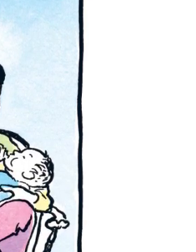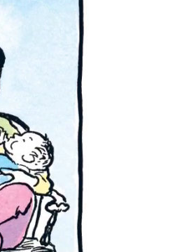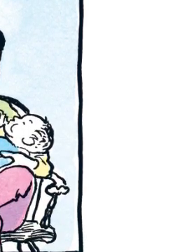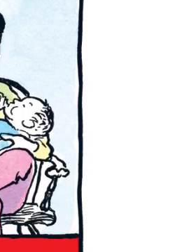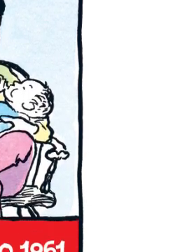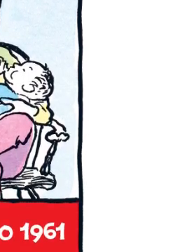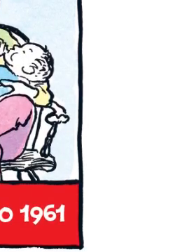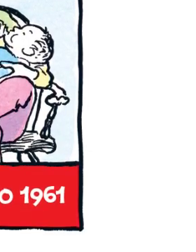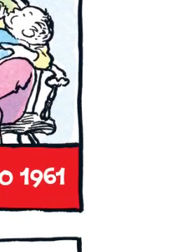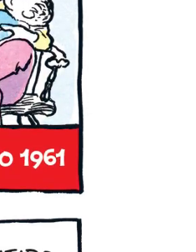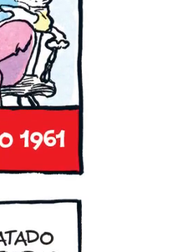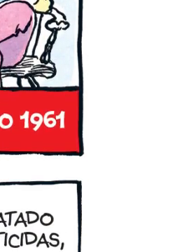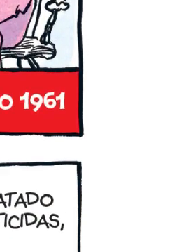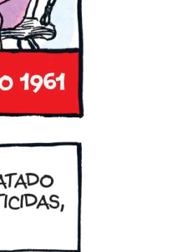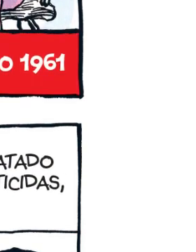faceta crítica.